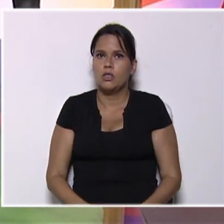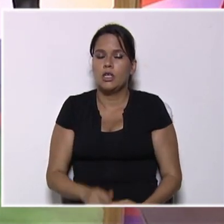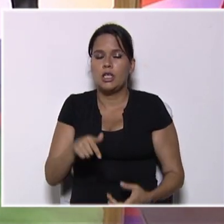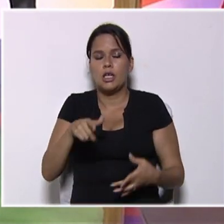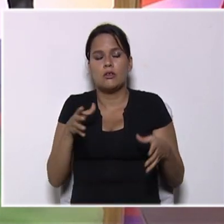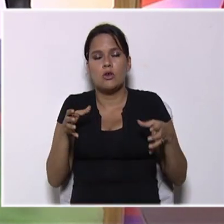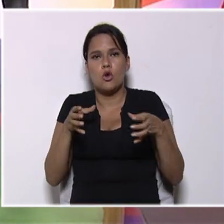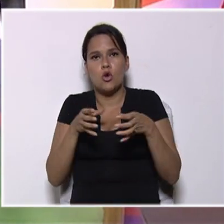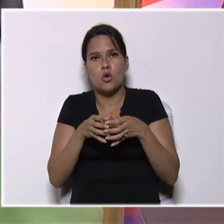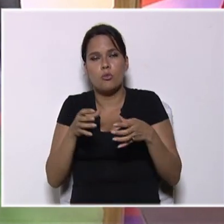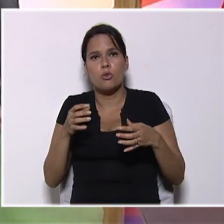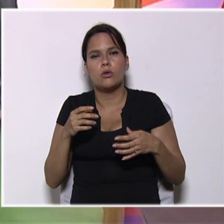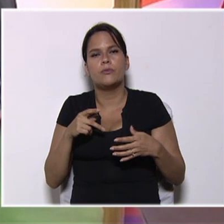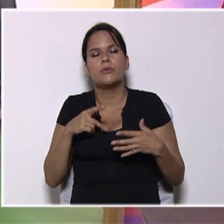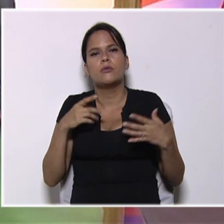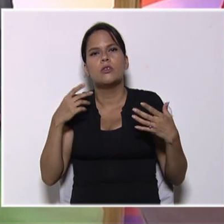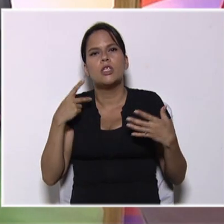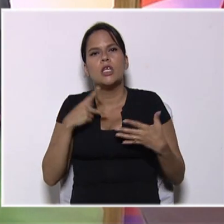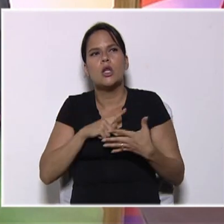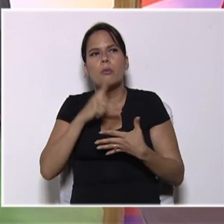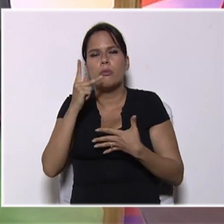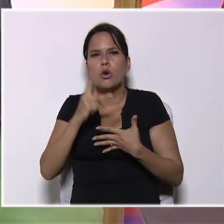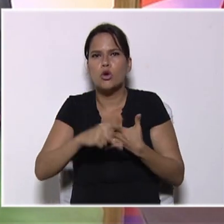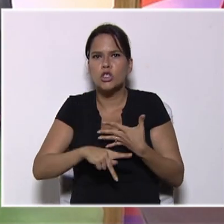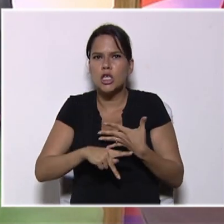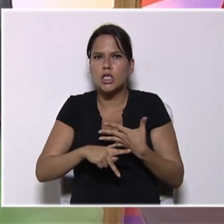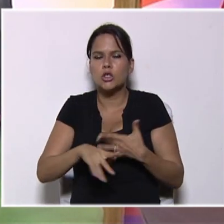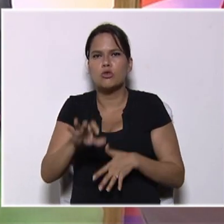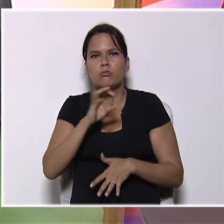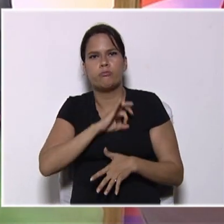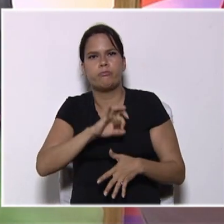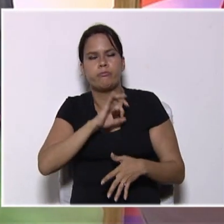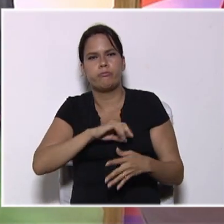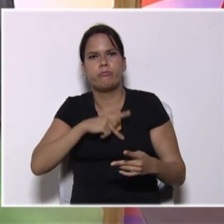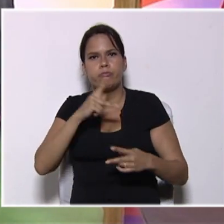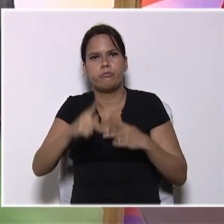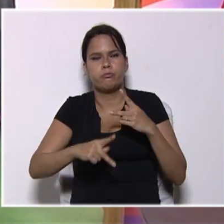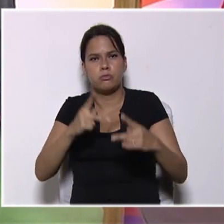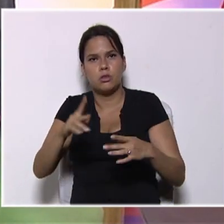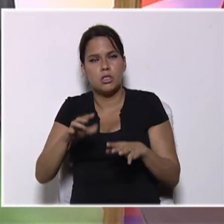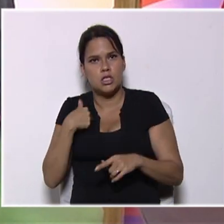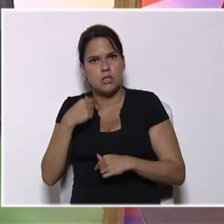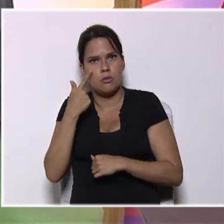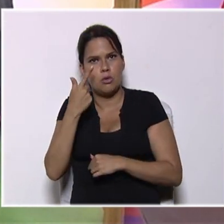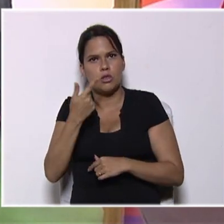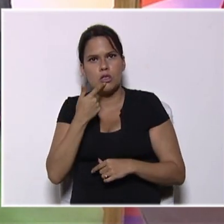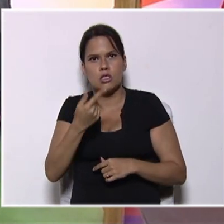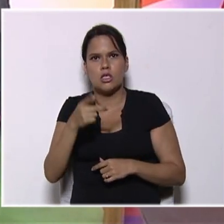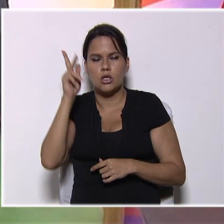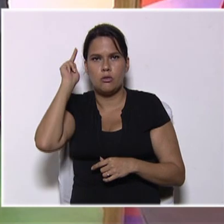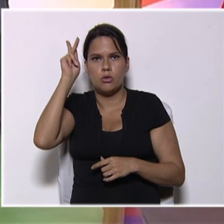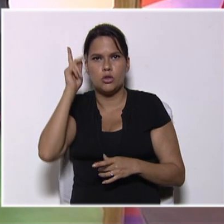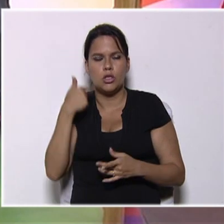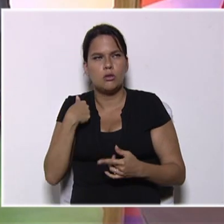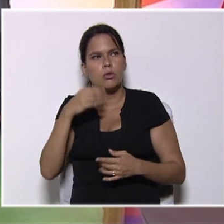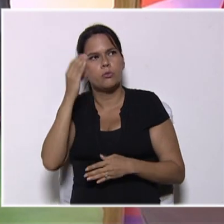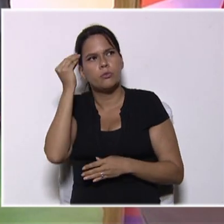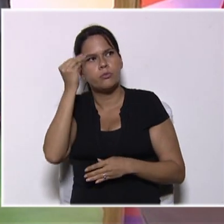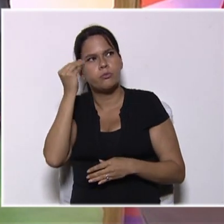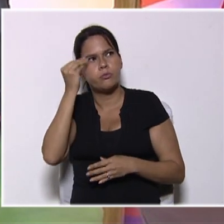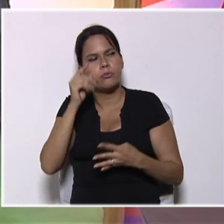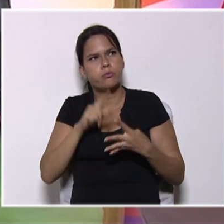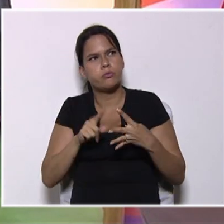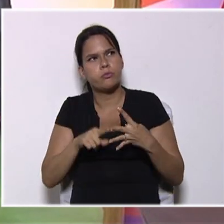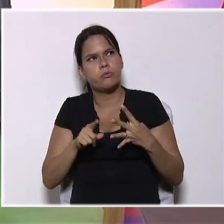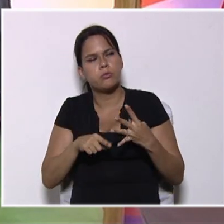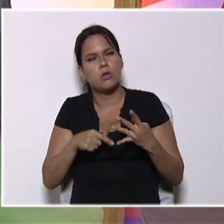recreación y producción y los proyectos socioproductivos, si vemos el enfoque que nos está dando la profesora, entonces tenemos que considerar varias cosas, muchachos. Bueno, lo primero, hablando